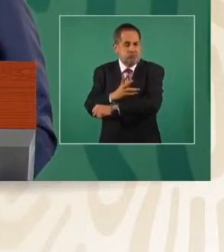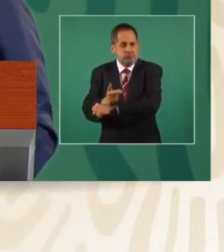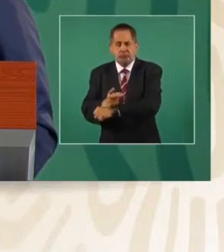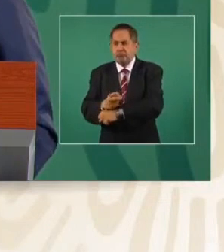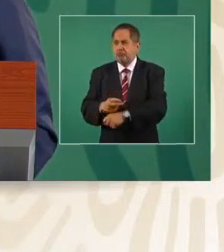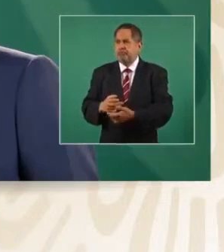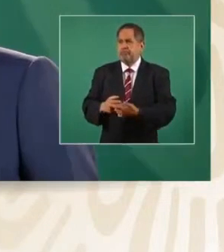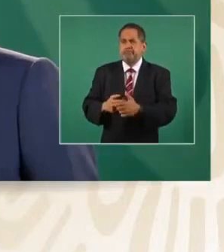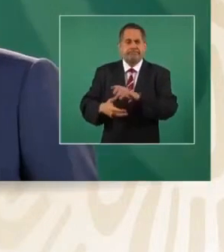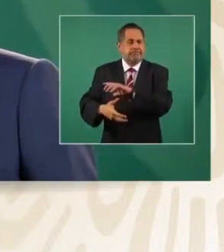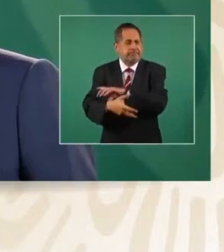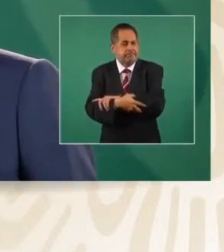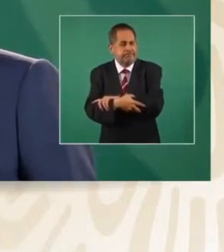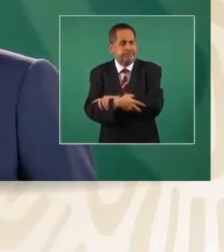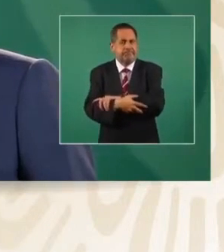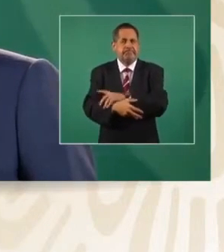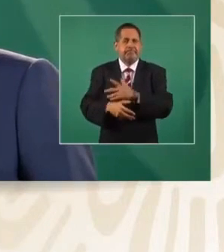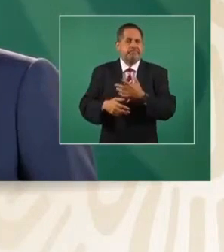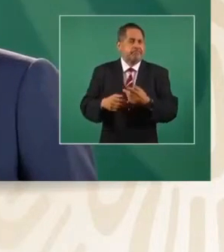la fraternidad,